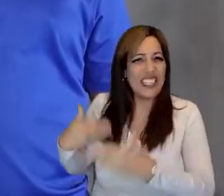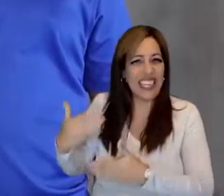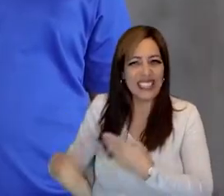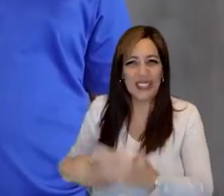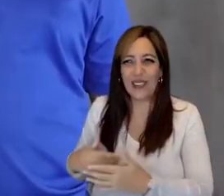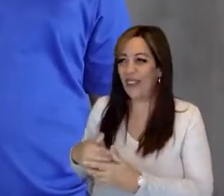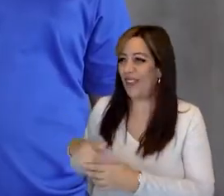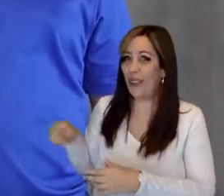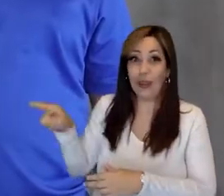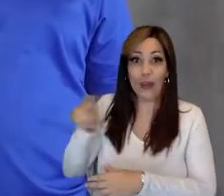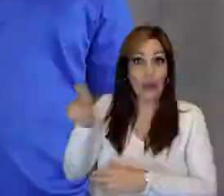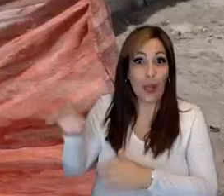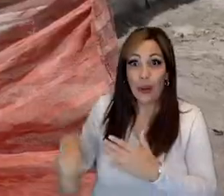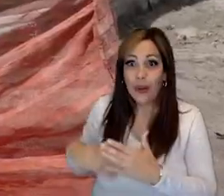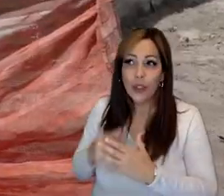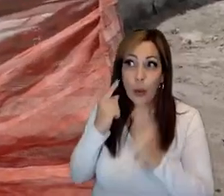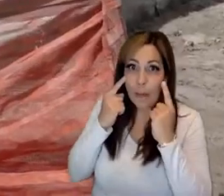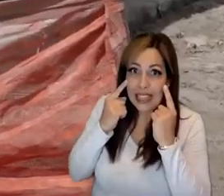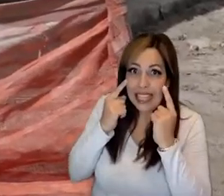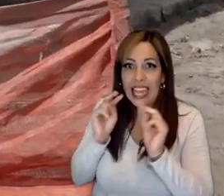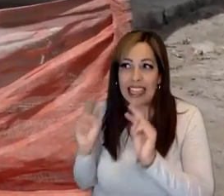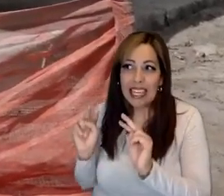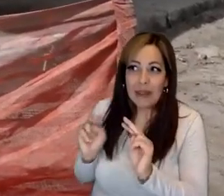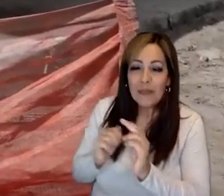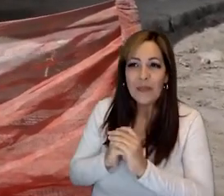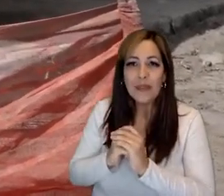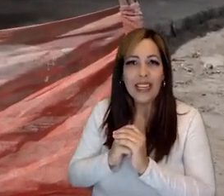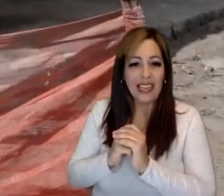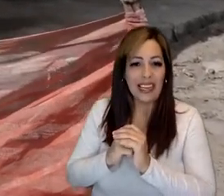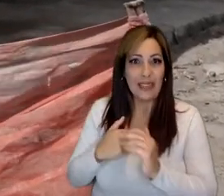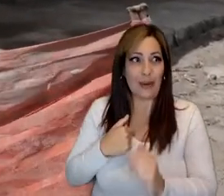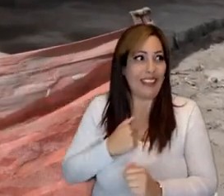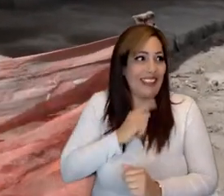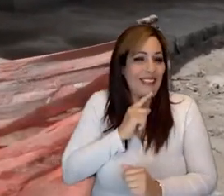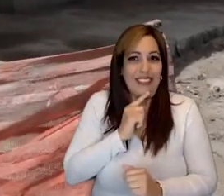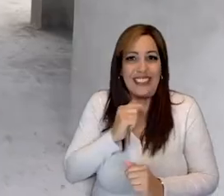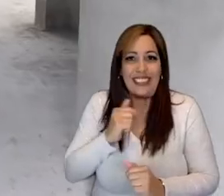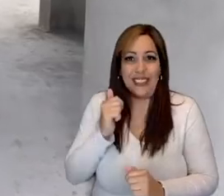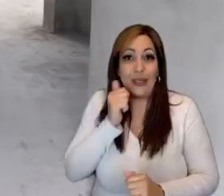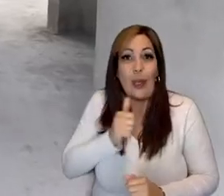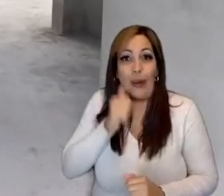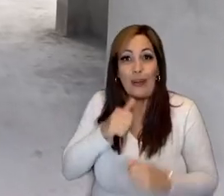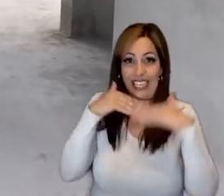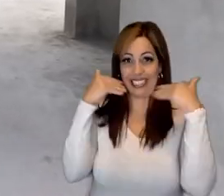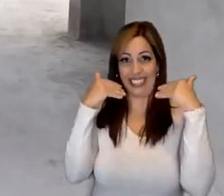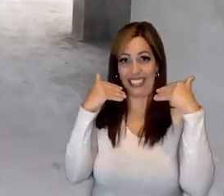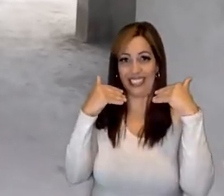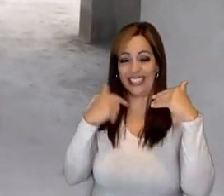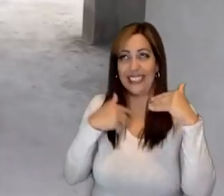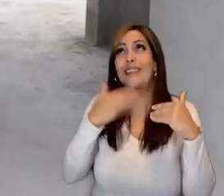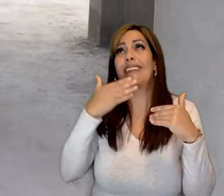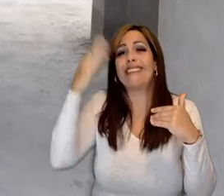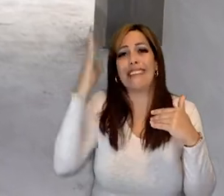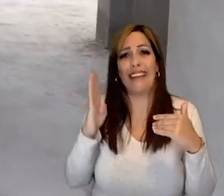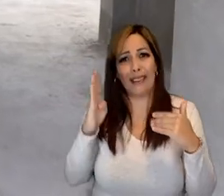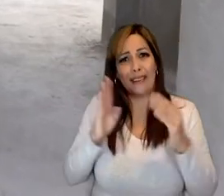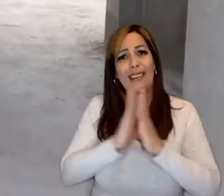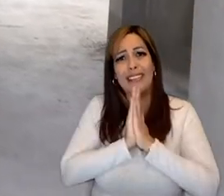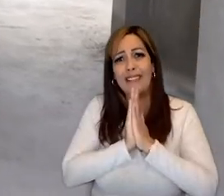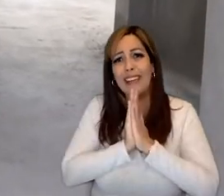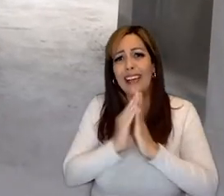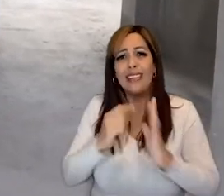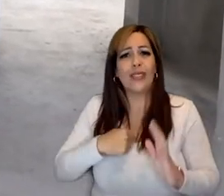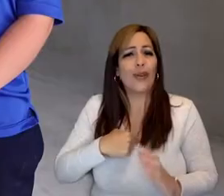estoy viendo procesos que están haciendo con los muchachos. Siempre estoy pendiente. Y me pongo más contenta cada día, pues yo digo, gracias al Señor, pues estoy